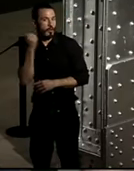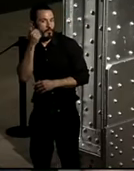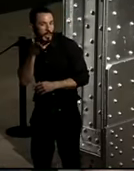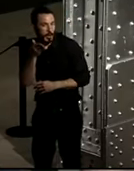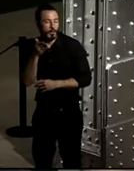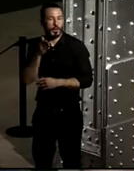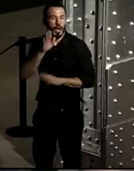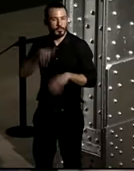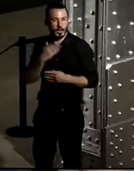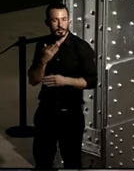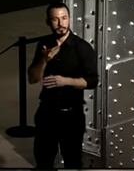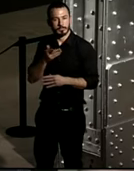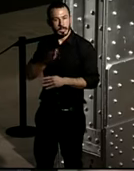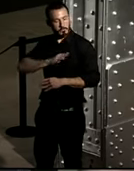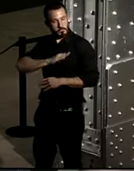hombre,